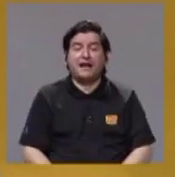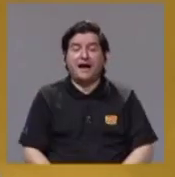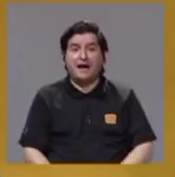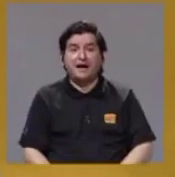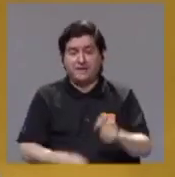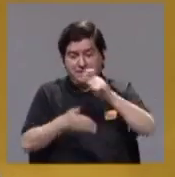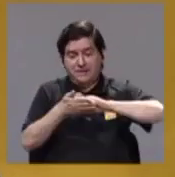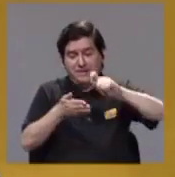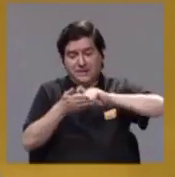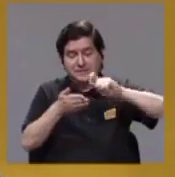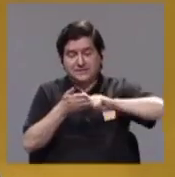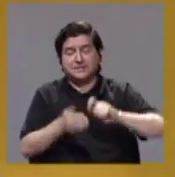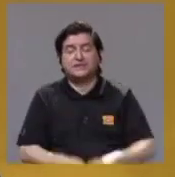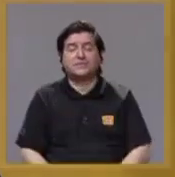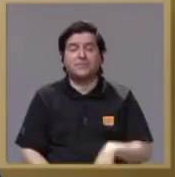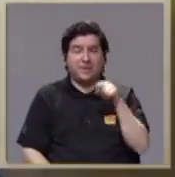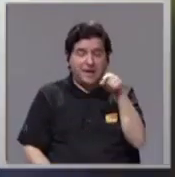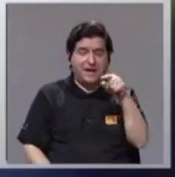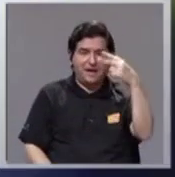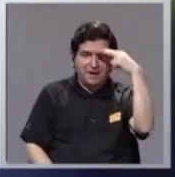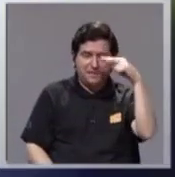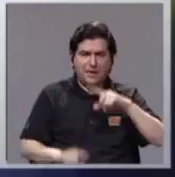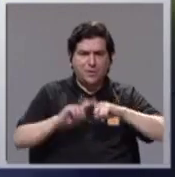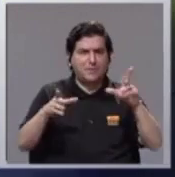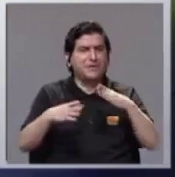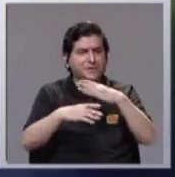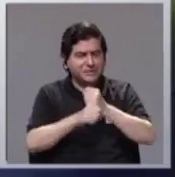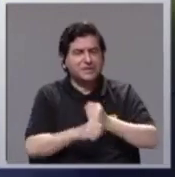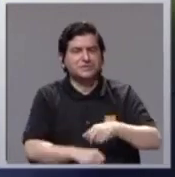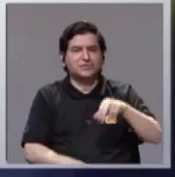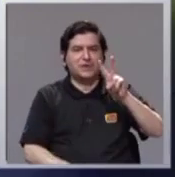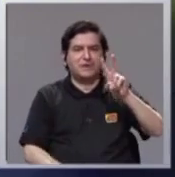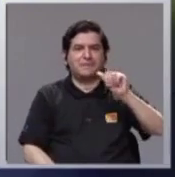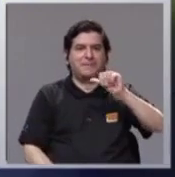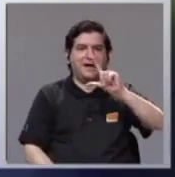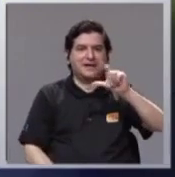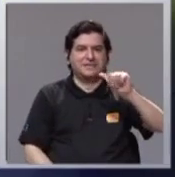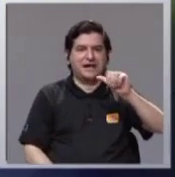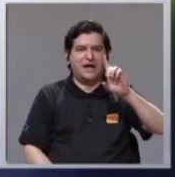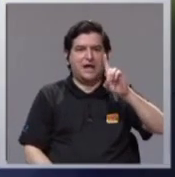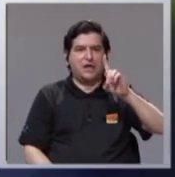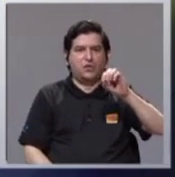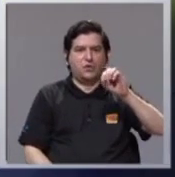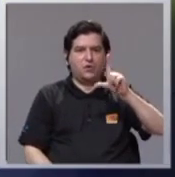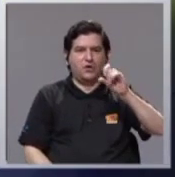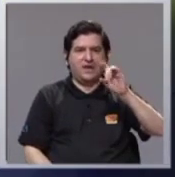gran novela escrita en México, aunque en realidad fue escrita en Valladolid.